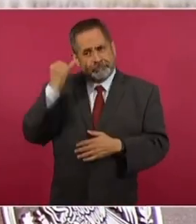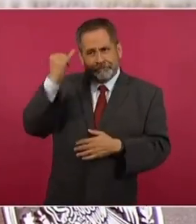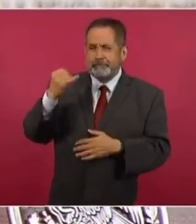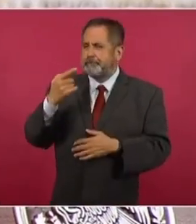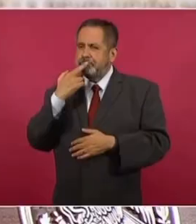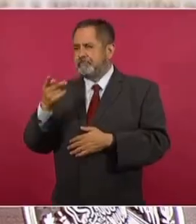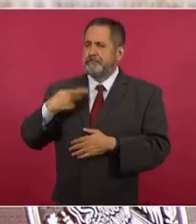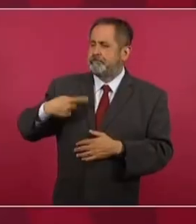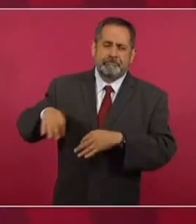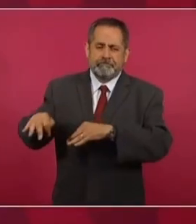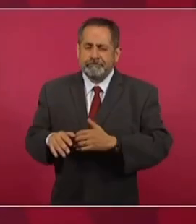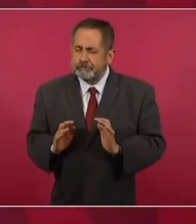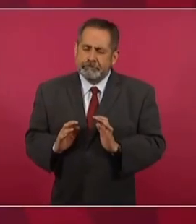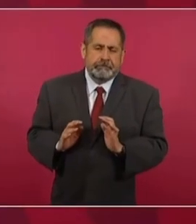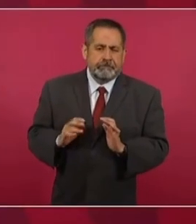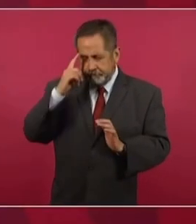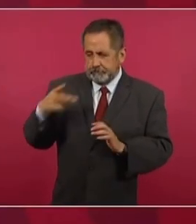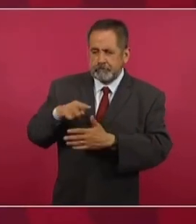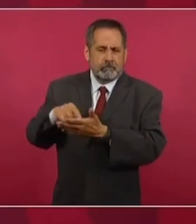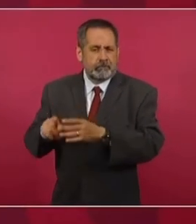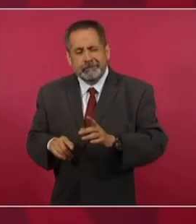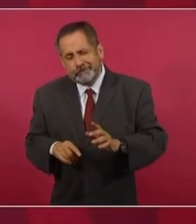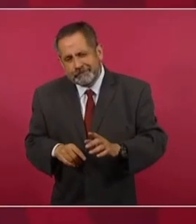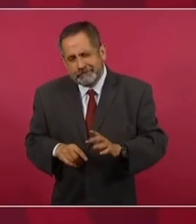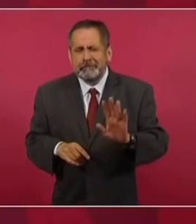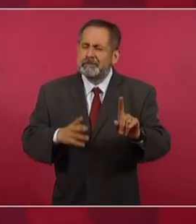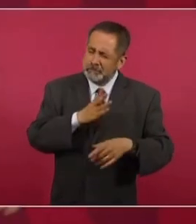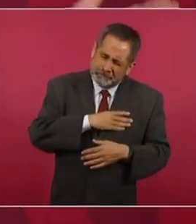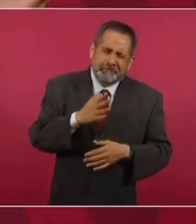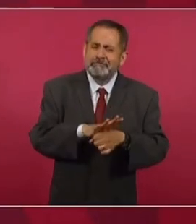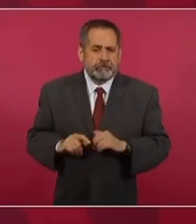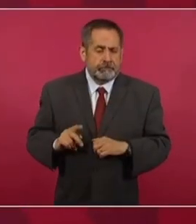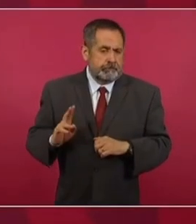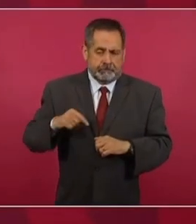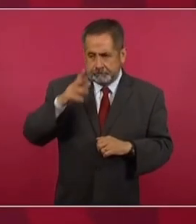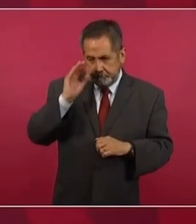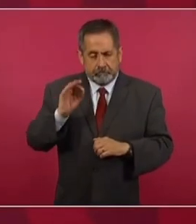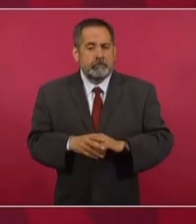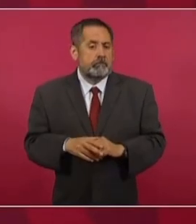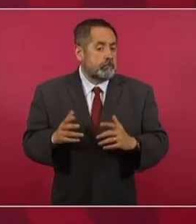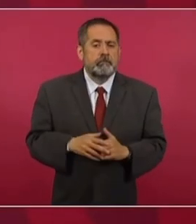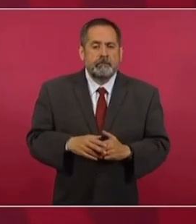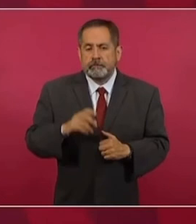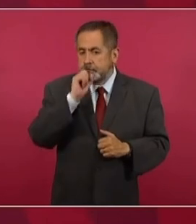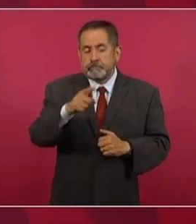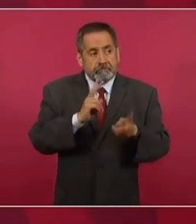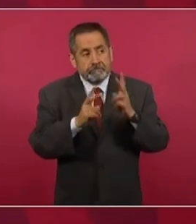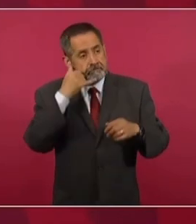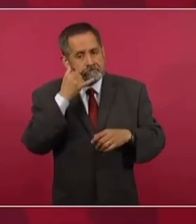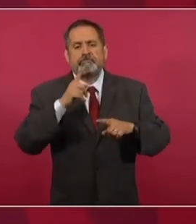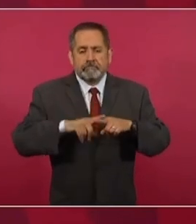conseguir el propósito de que la gente trabaje en sus lugares de origen. Eso es bueno, pero eso lleva tiempo. Lo otro es que se